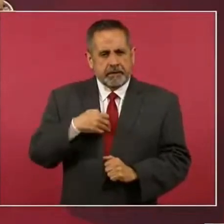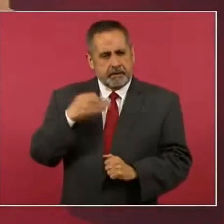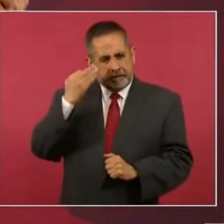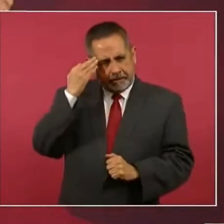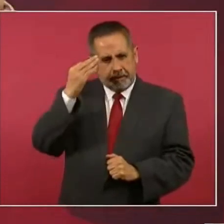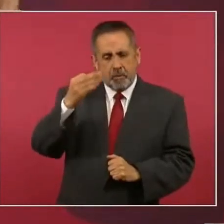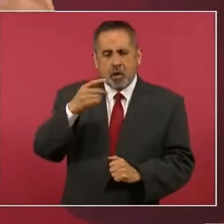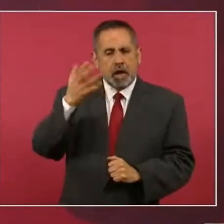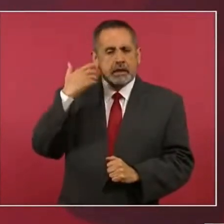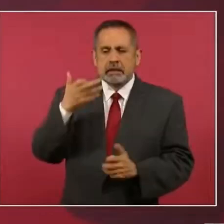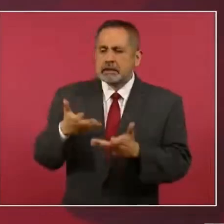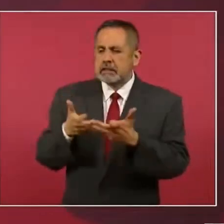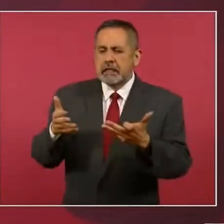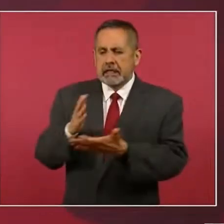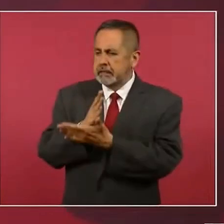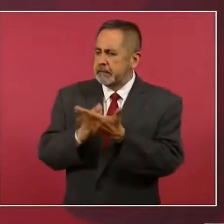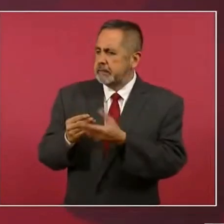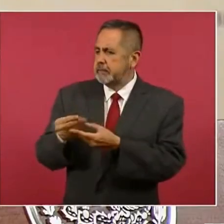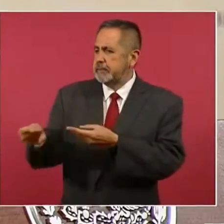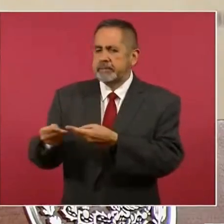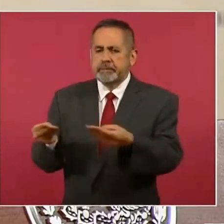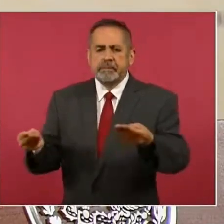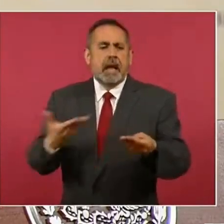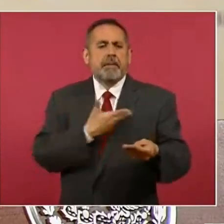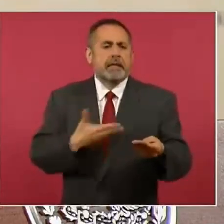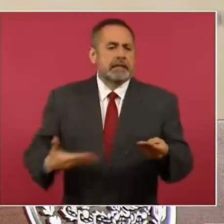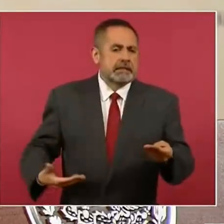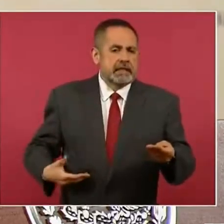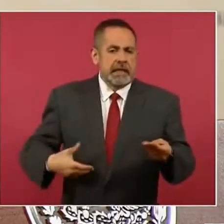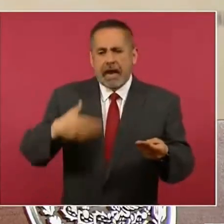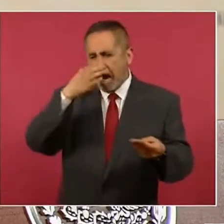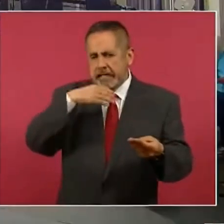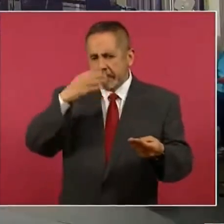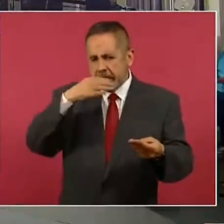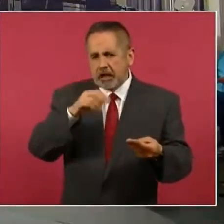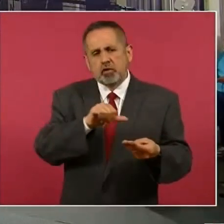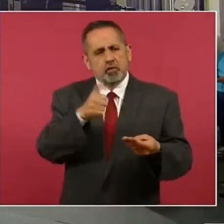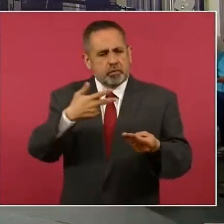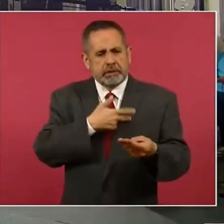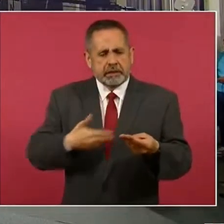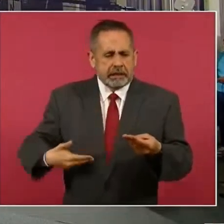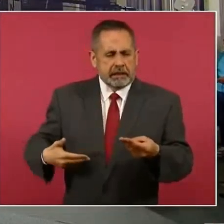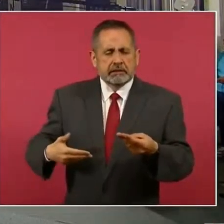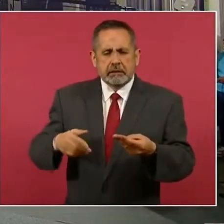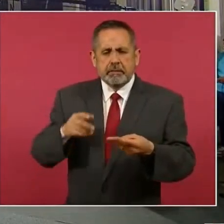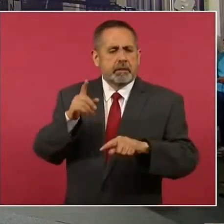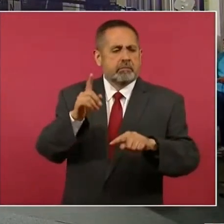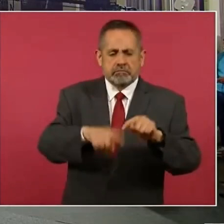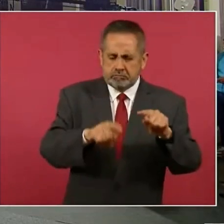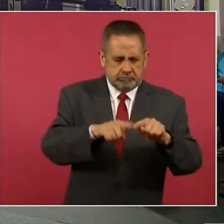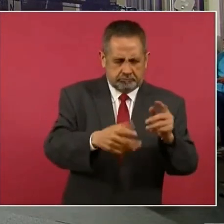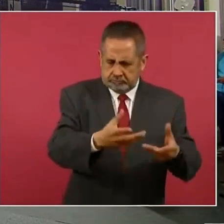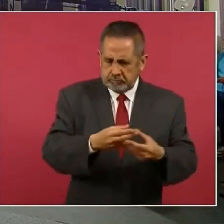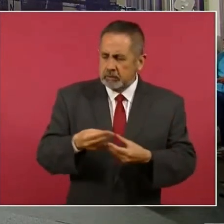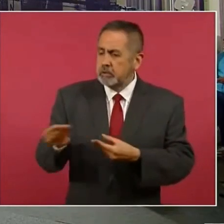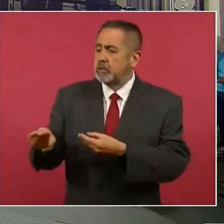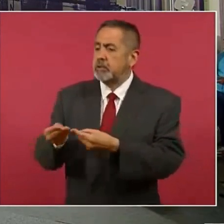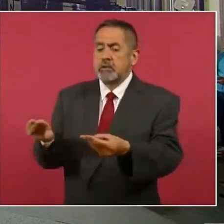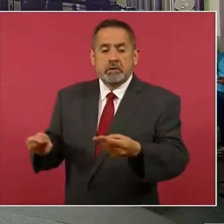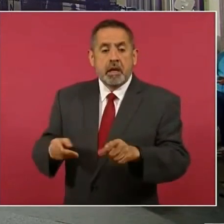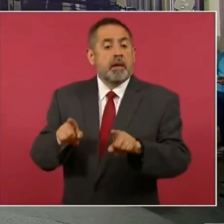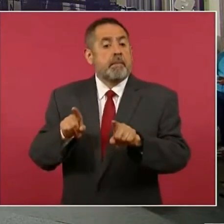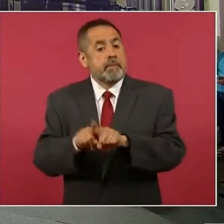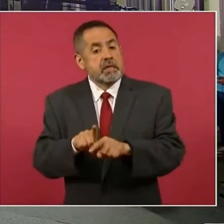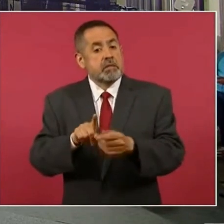reparto agrario del presidente Cárdenas y de otros presidentes, porque hasta el presidente